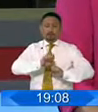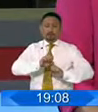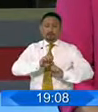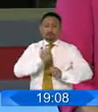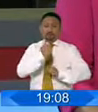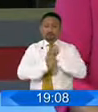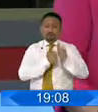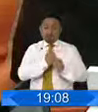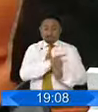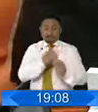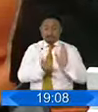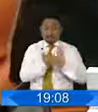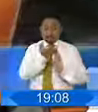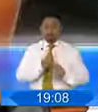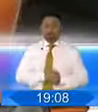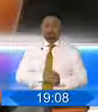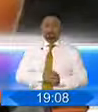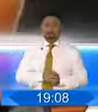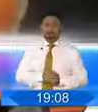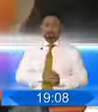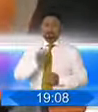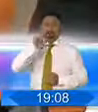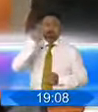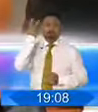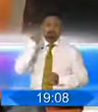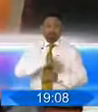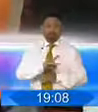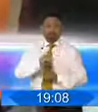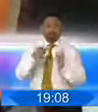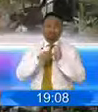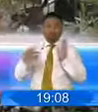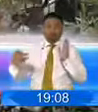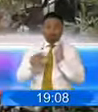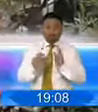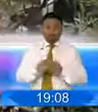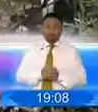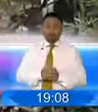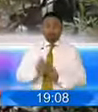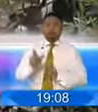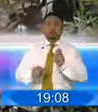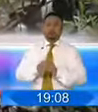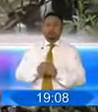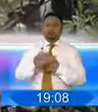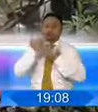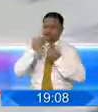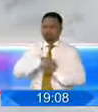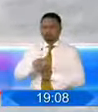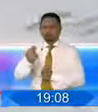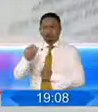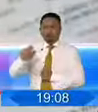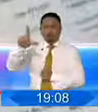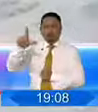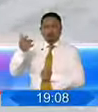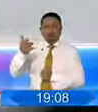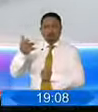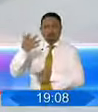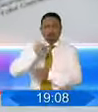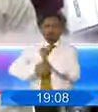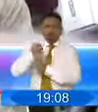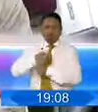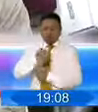catastral. Durante el segundo día del cobro del impuesto predial, varios ciudadanos protestaron por el incremento del valor a pagar con relación al